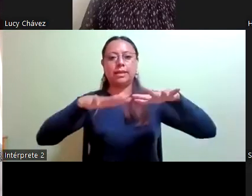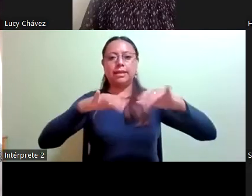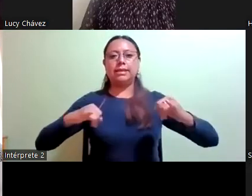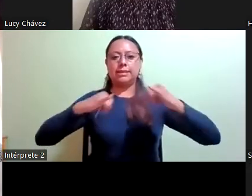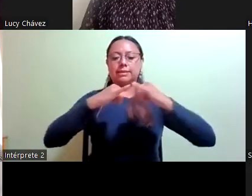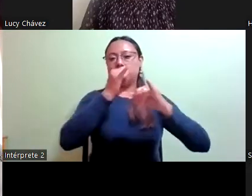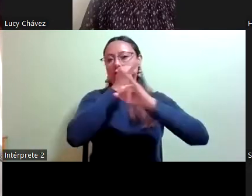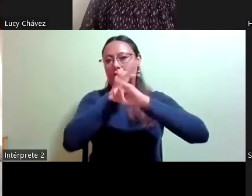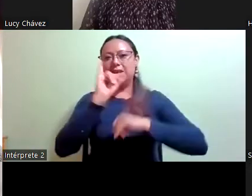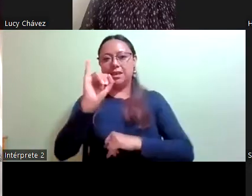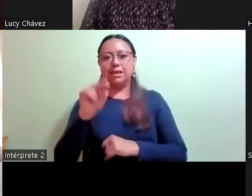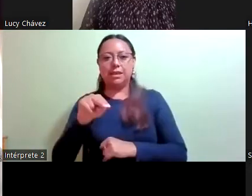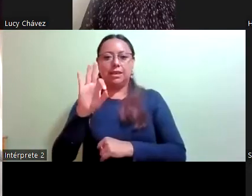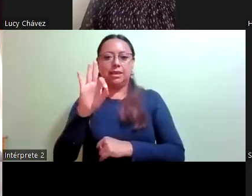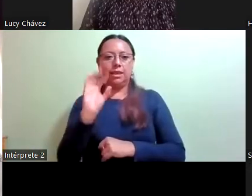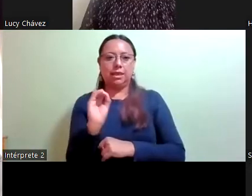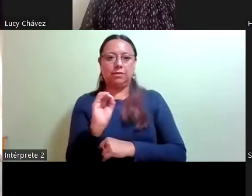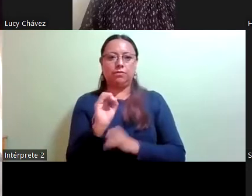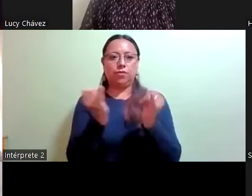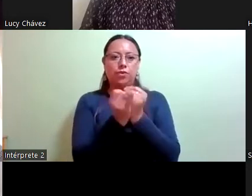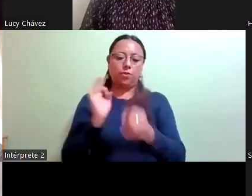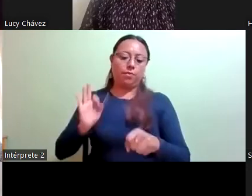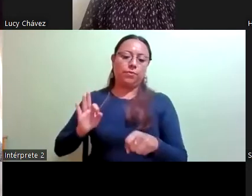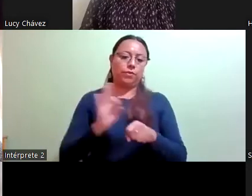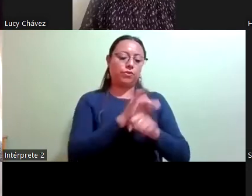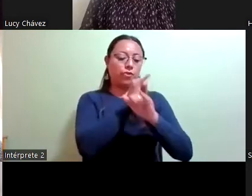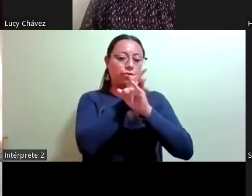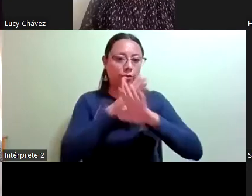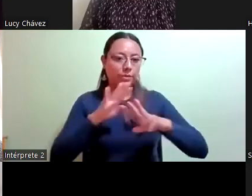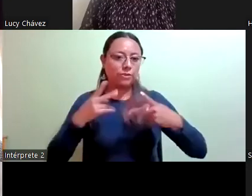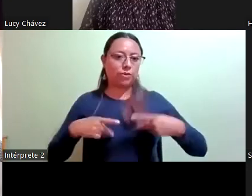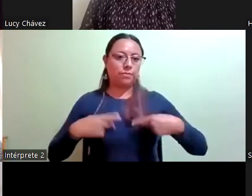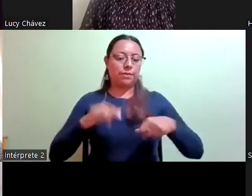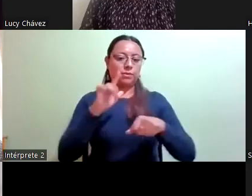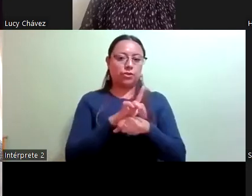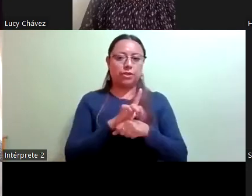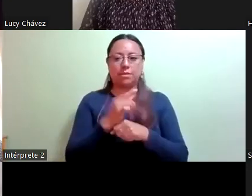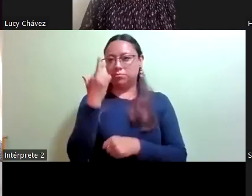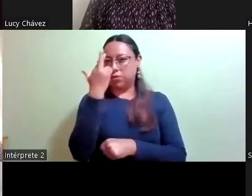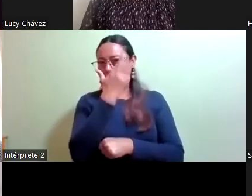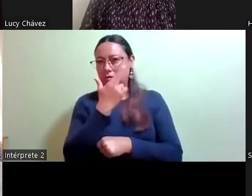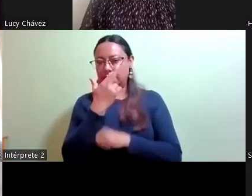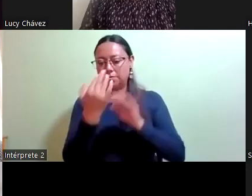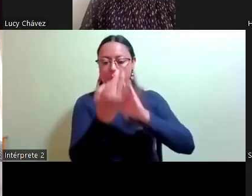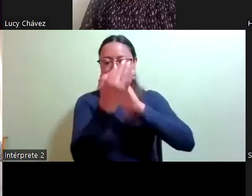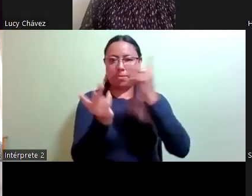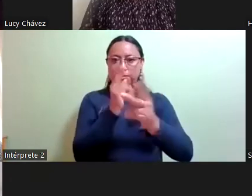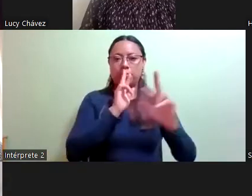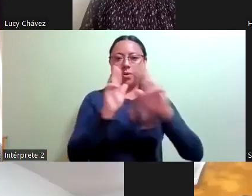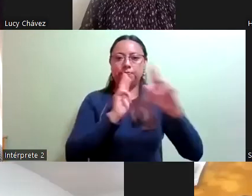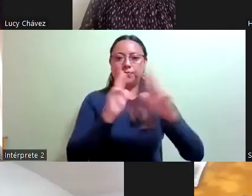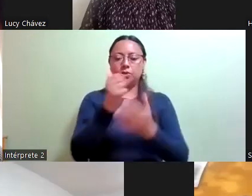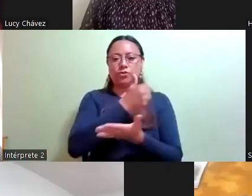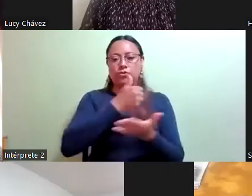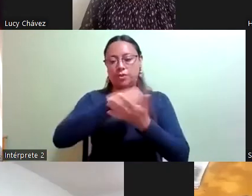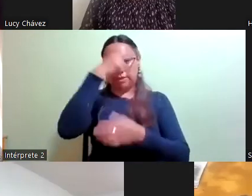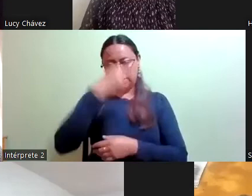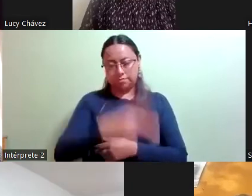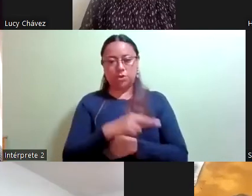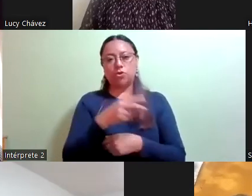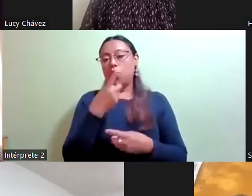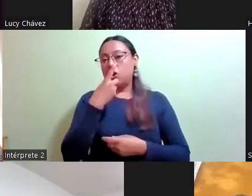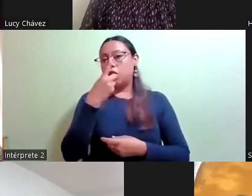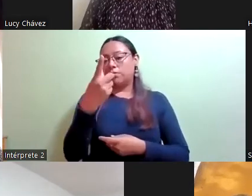a la Información Pública, Protección de Datos Personales y Rendición de Cuentas de la Ciudad de México, notificada el 4 de agosto del